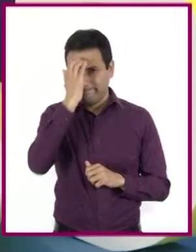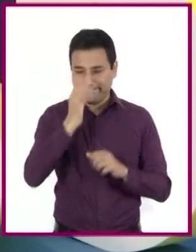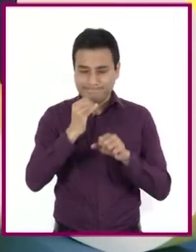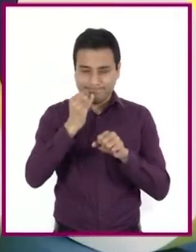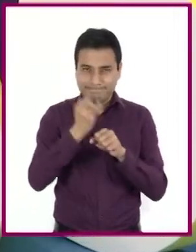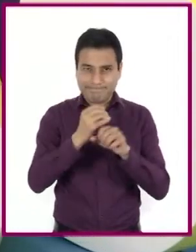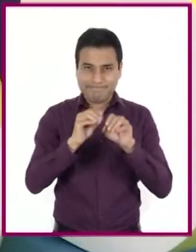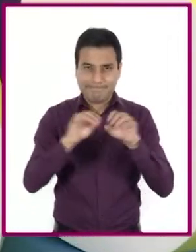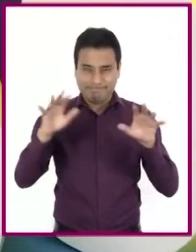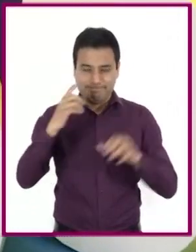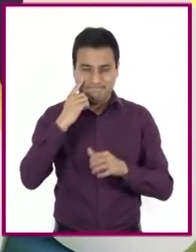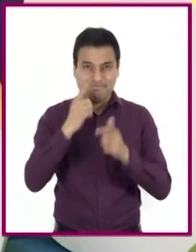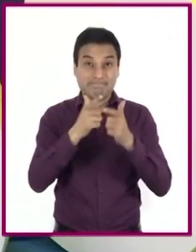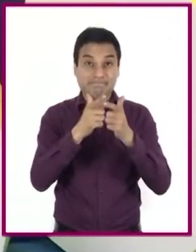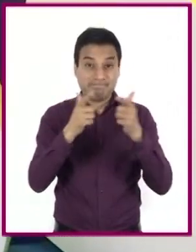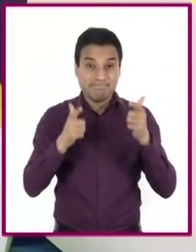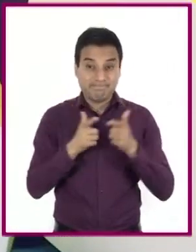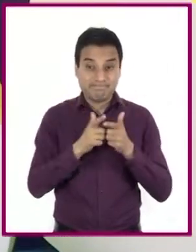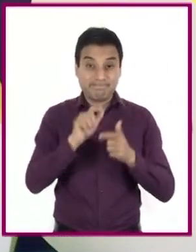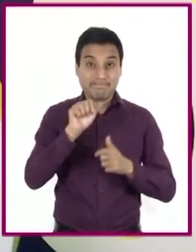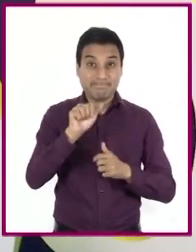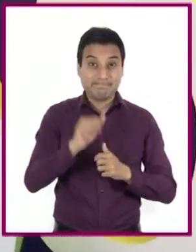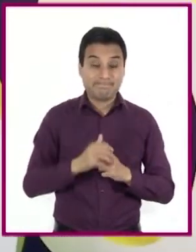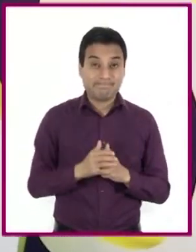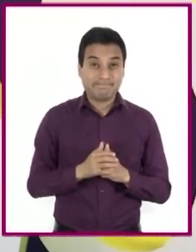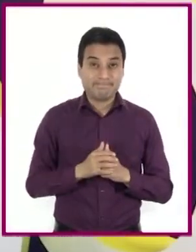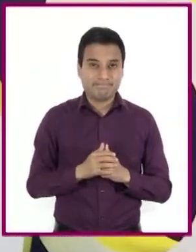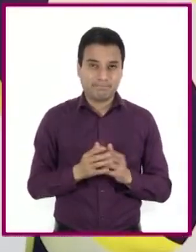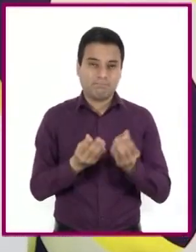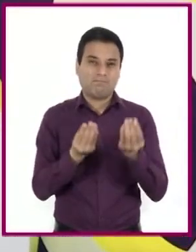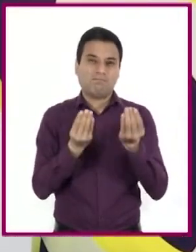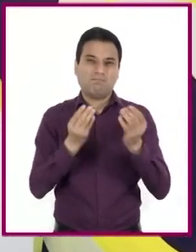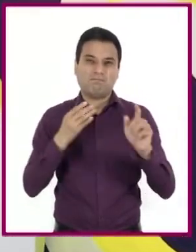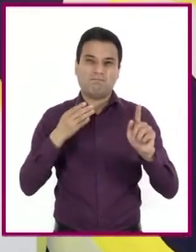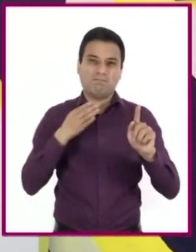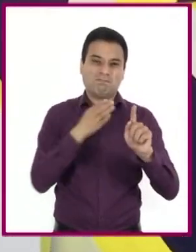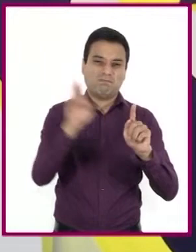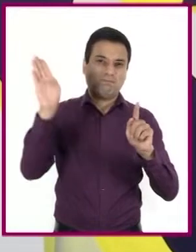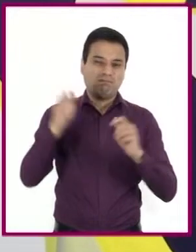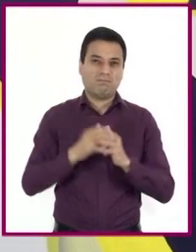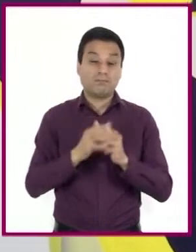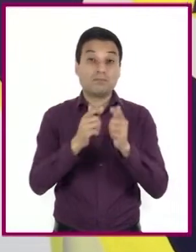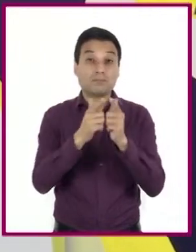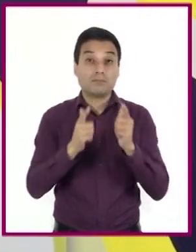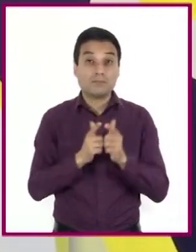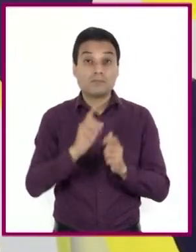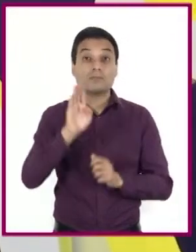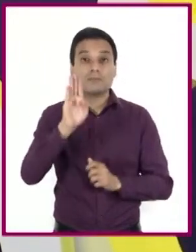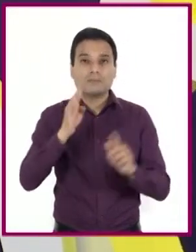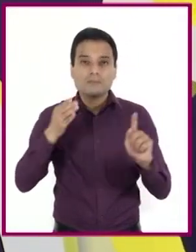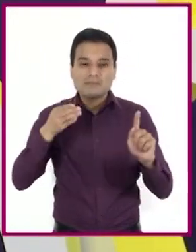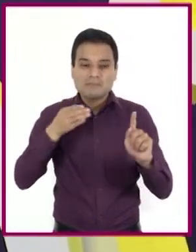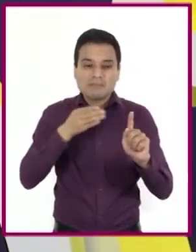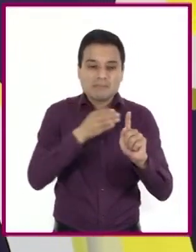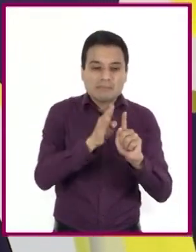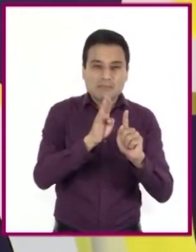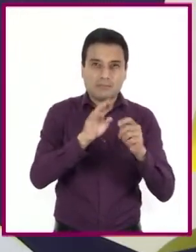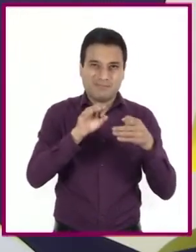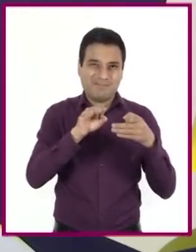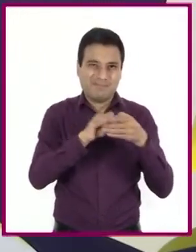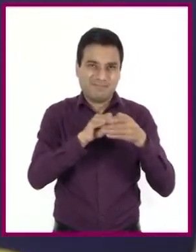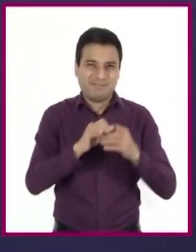En el grupo A, los datos eran dispersos respecto a la media y en el grupo B, los datos eran muy cercanos a la